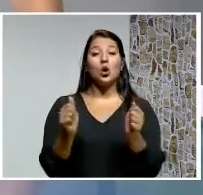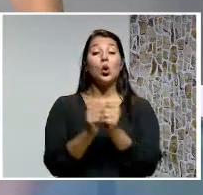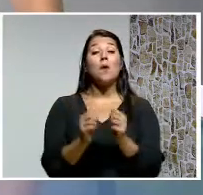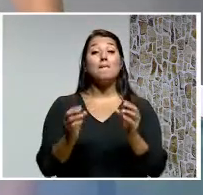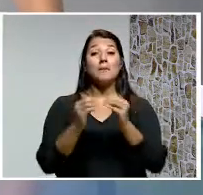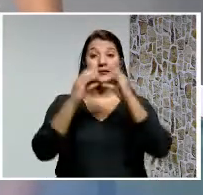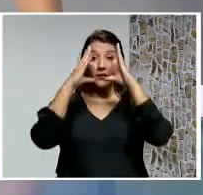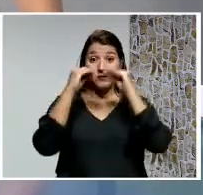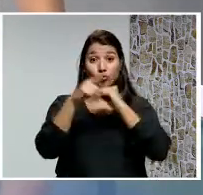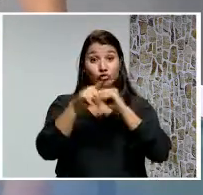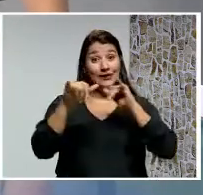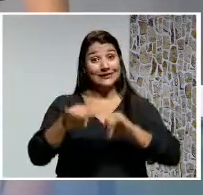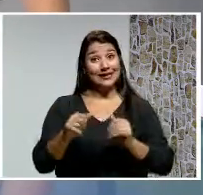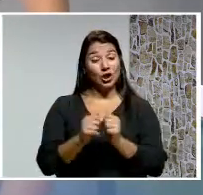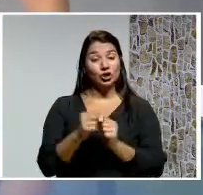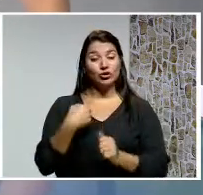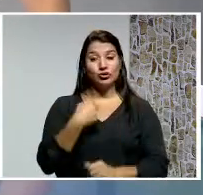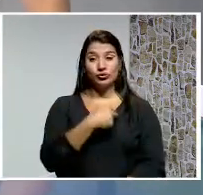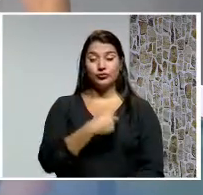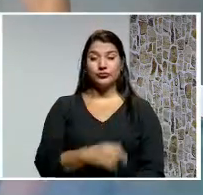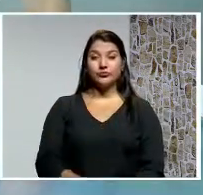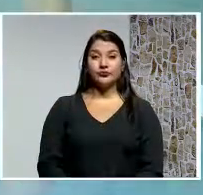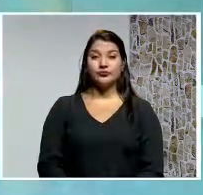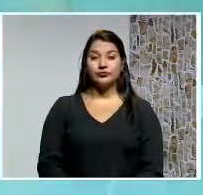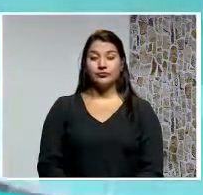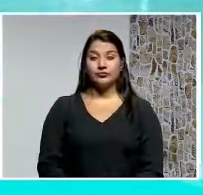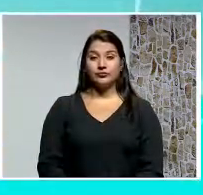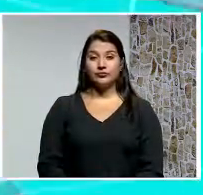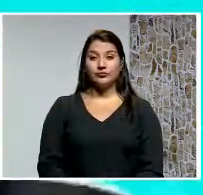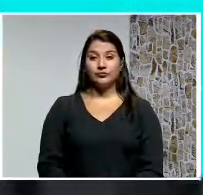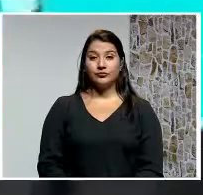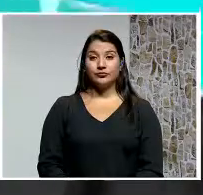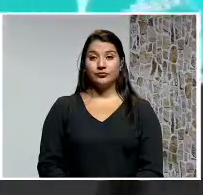más información. Quédese con nosotros.